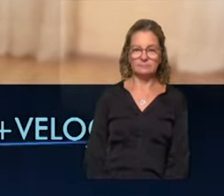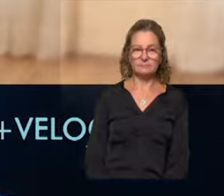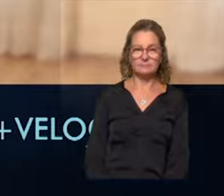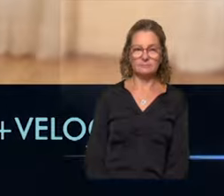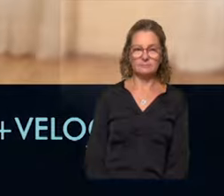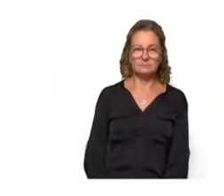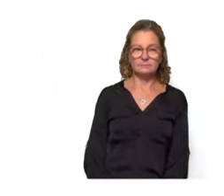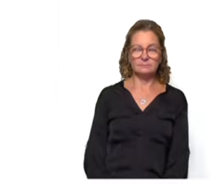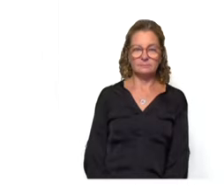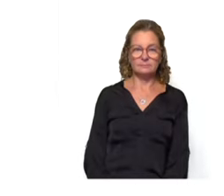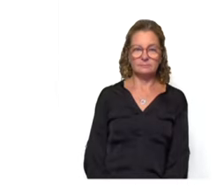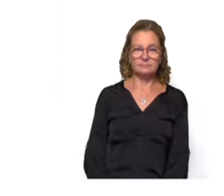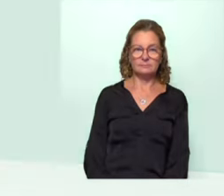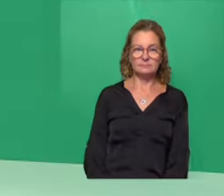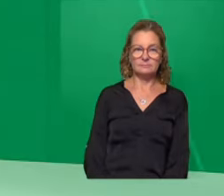negocio.